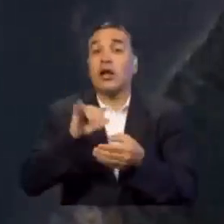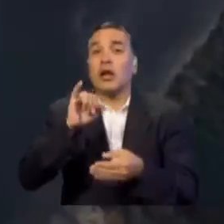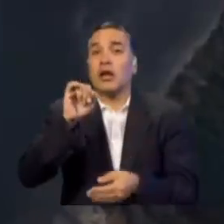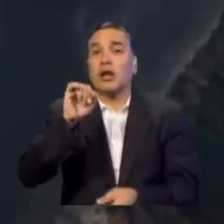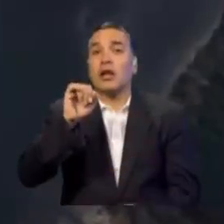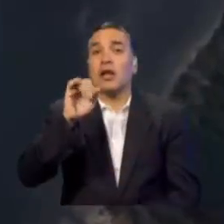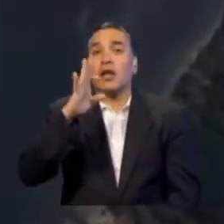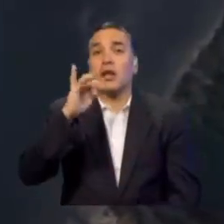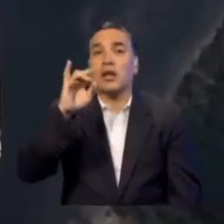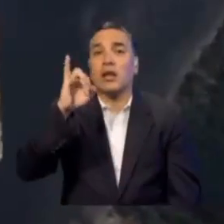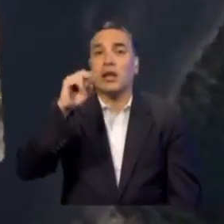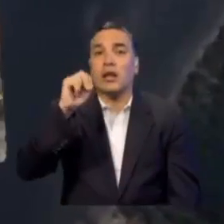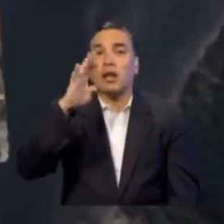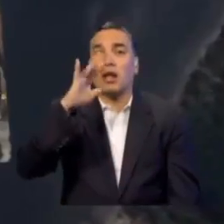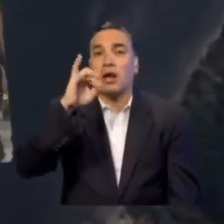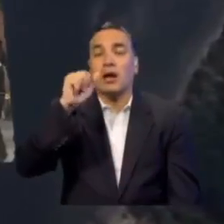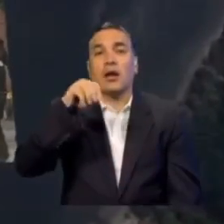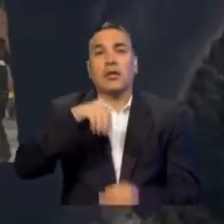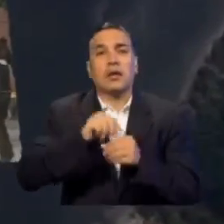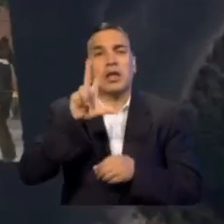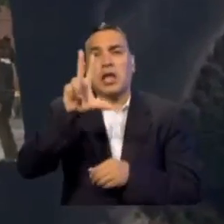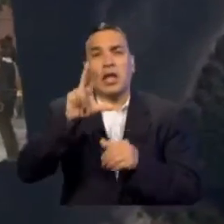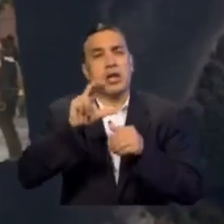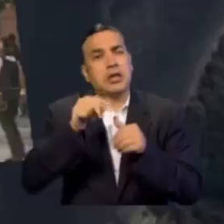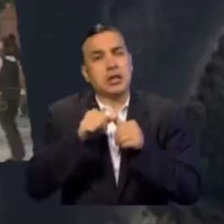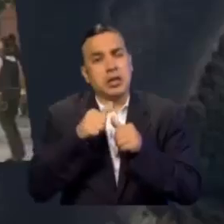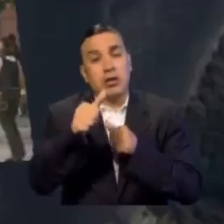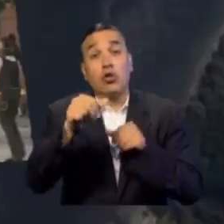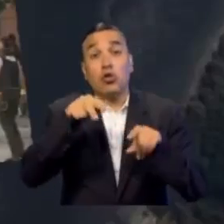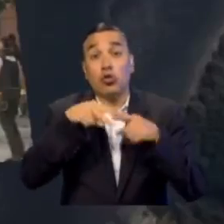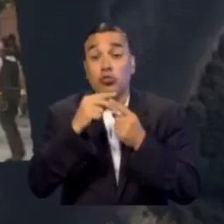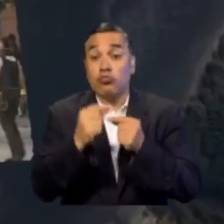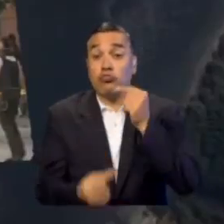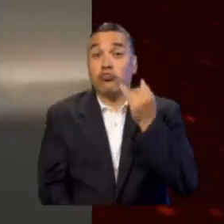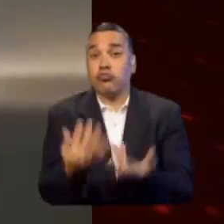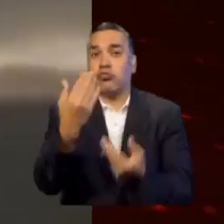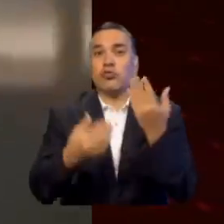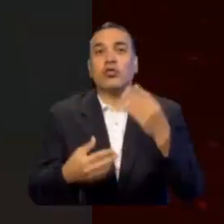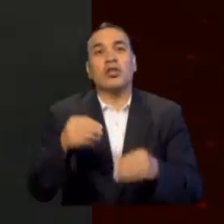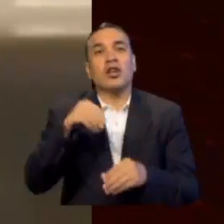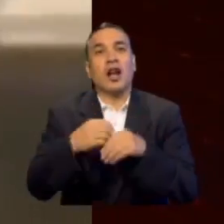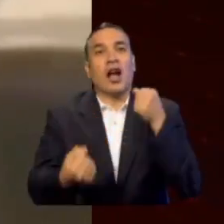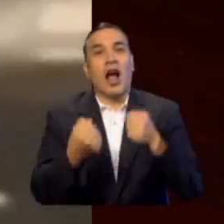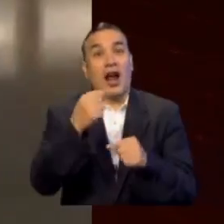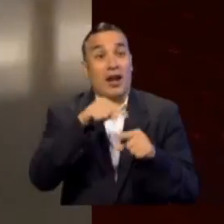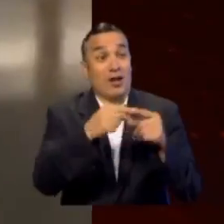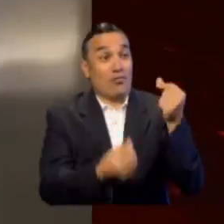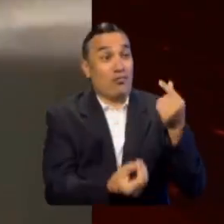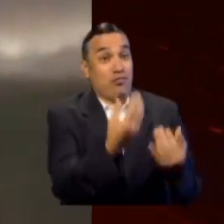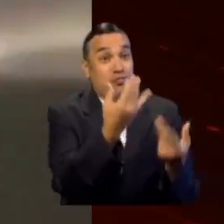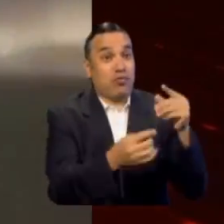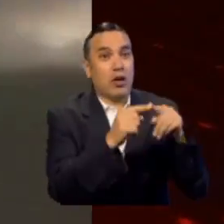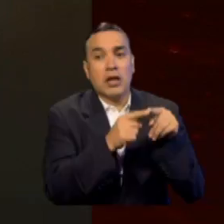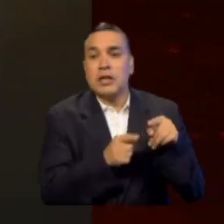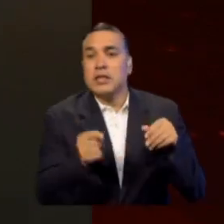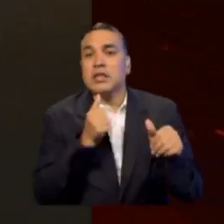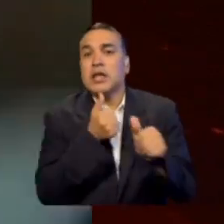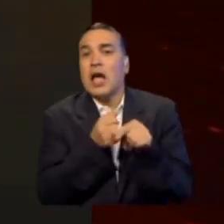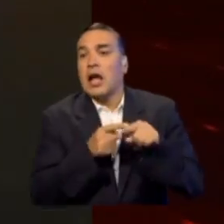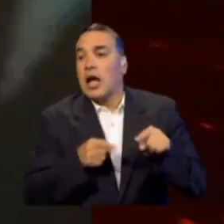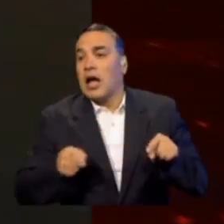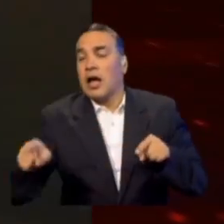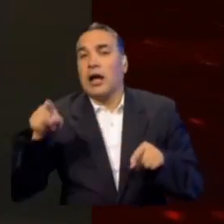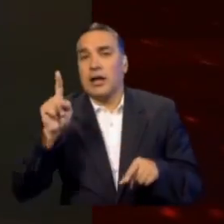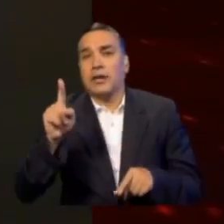Trinitaria, a unos 3 kilómetros aproximadamente, de donde incendiaron el vehículo Chevrolet Gran Vitara Azul, utilizado en el asesinato del